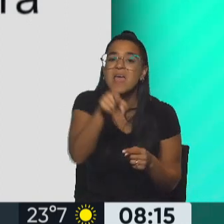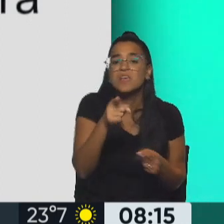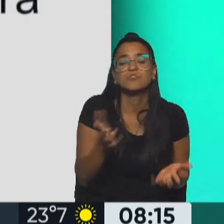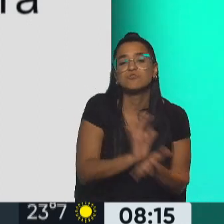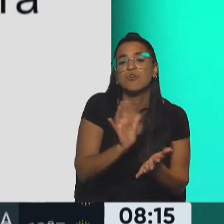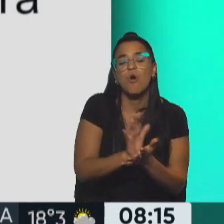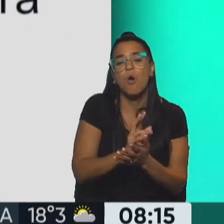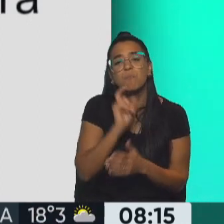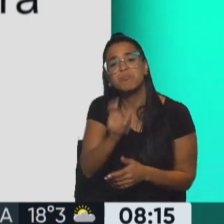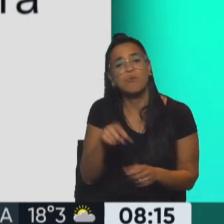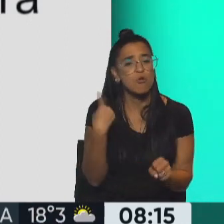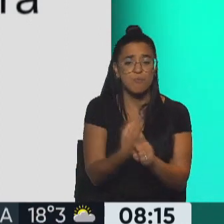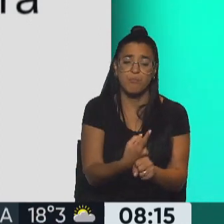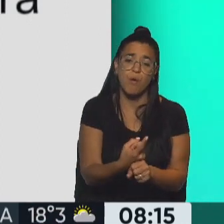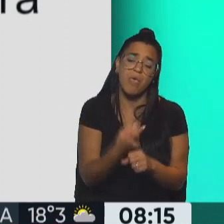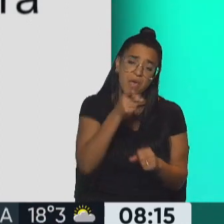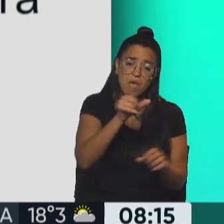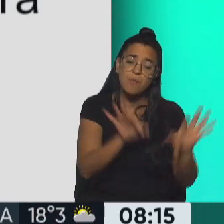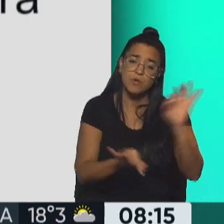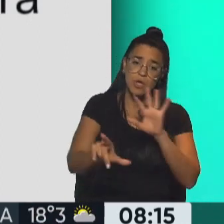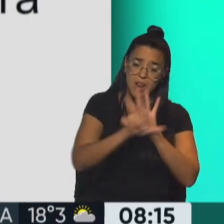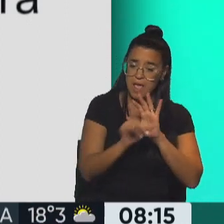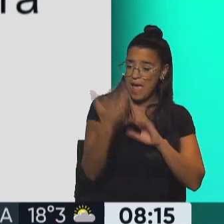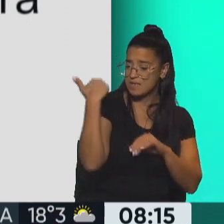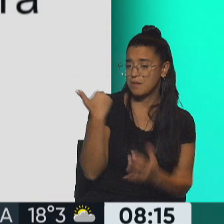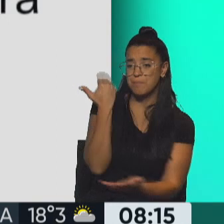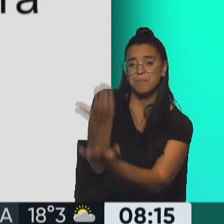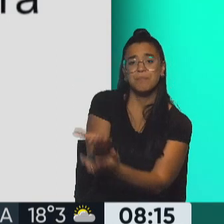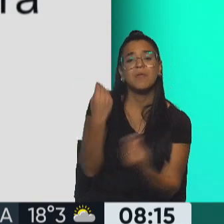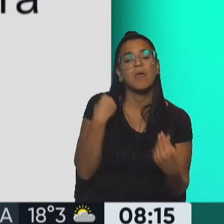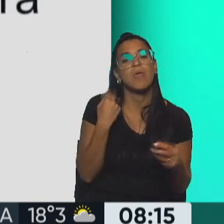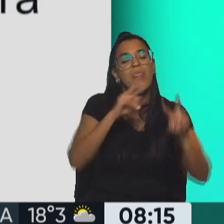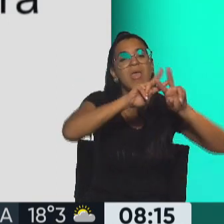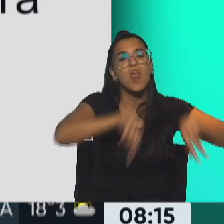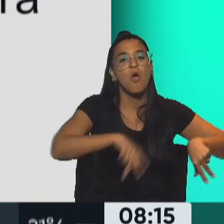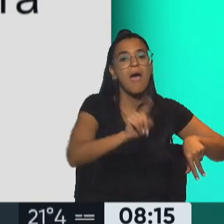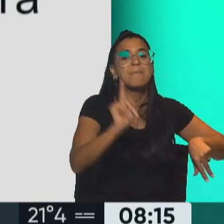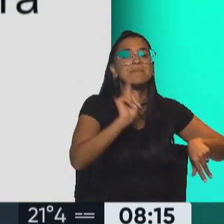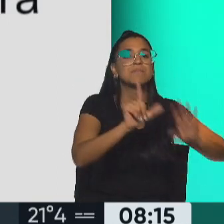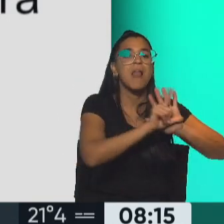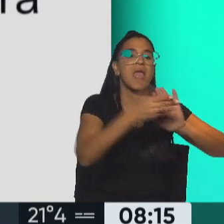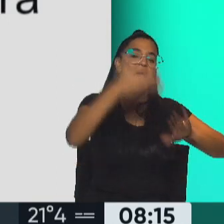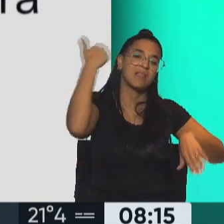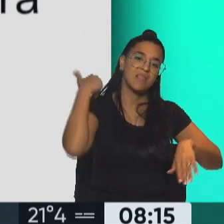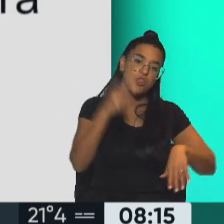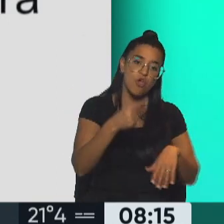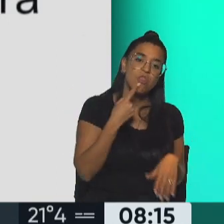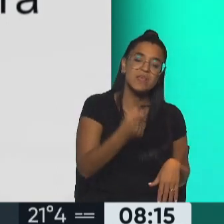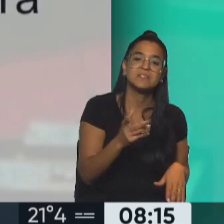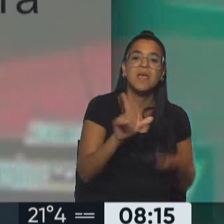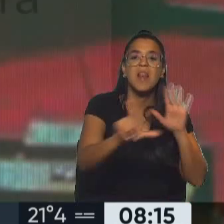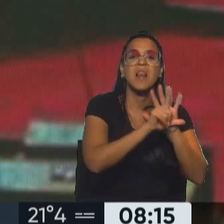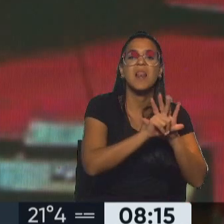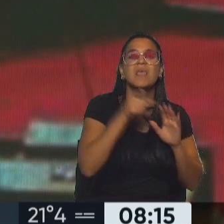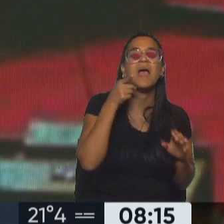recortado ni vulnerado este proyecto de ley presentado ayer lo que hace es derogar una ley anterior que limitaba se llama